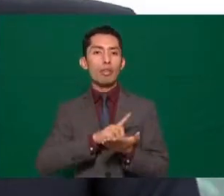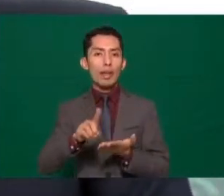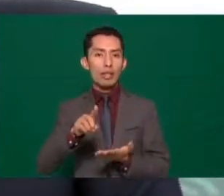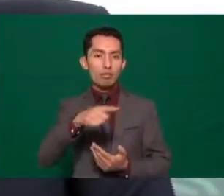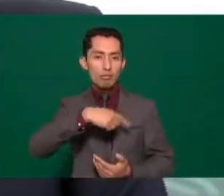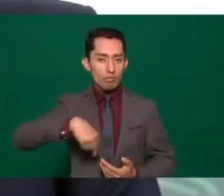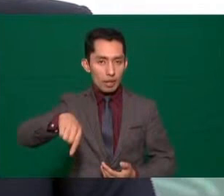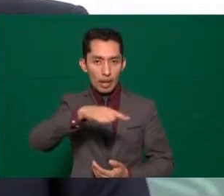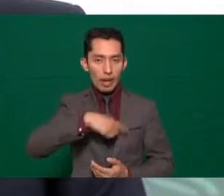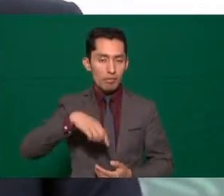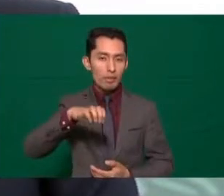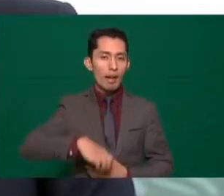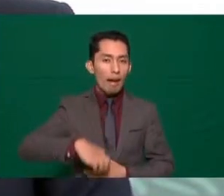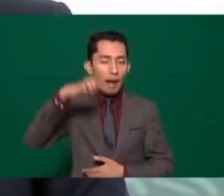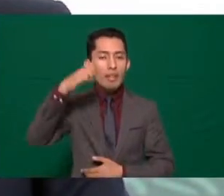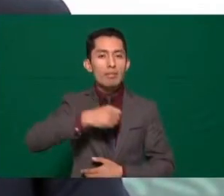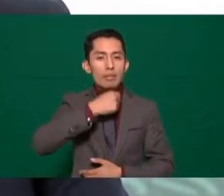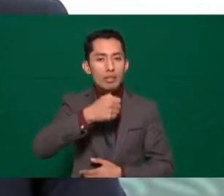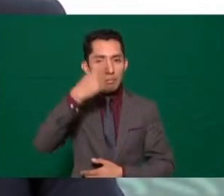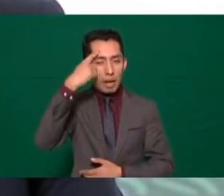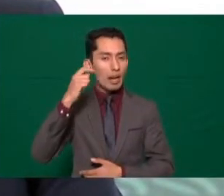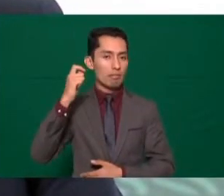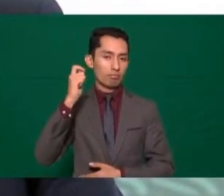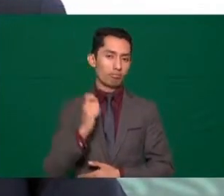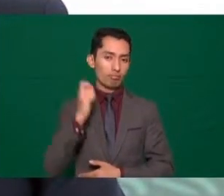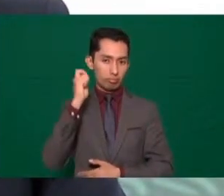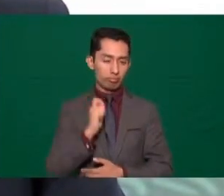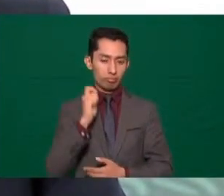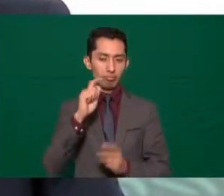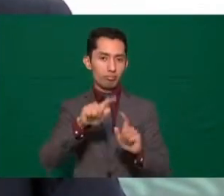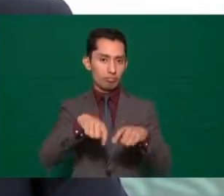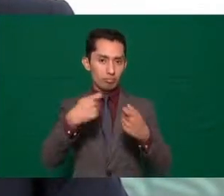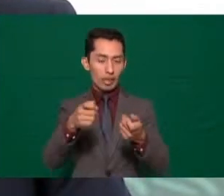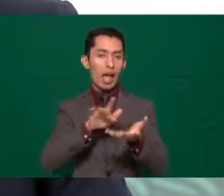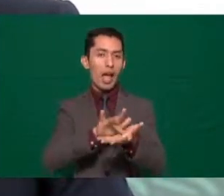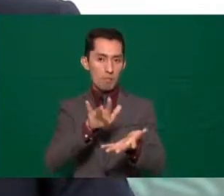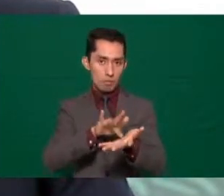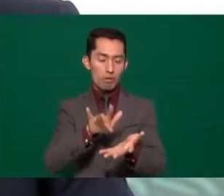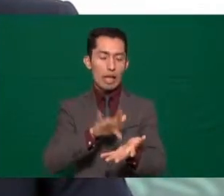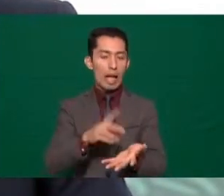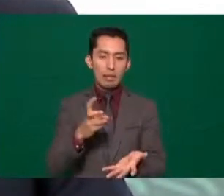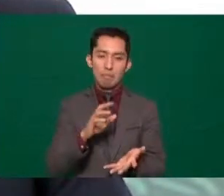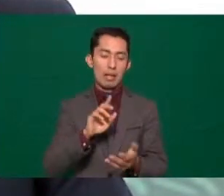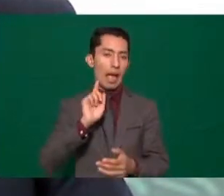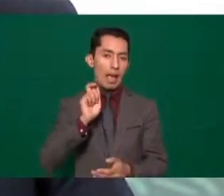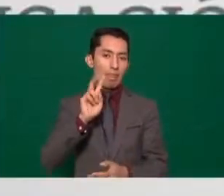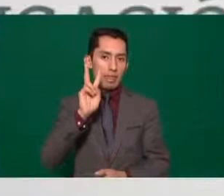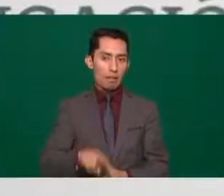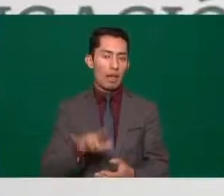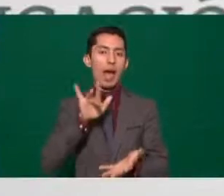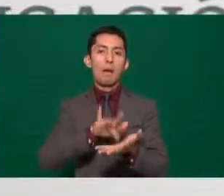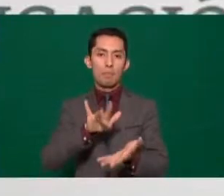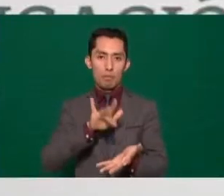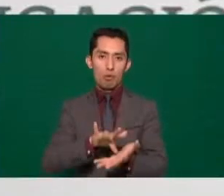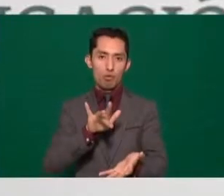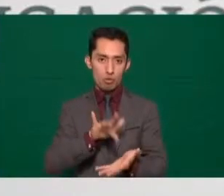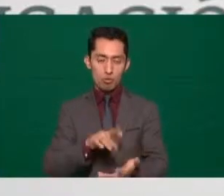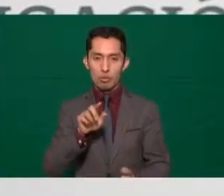mayores a la pensión. Esté quien esté ya en el futuro en el